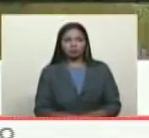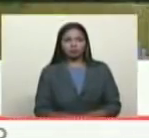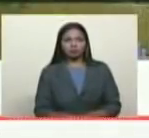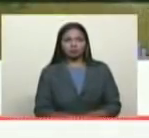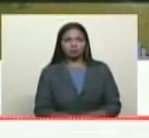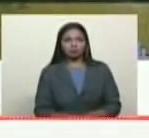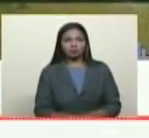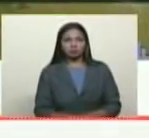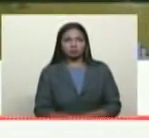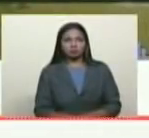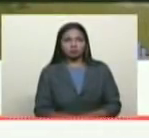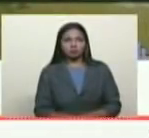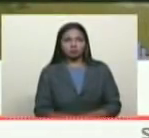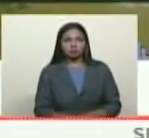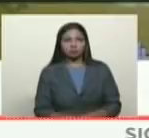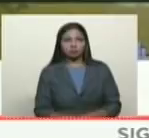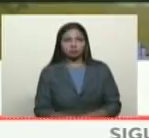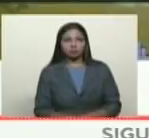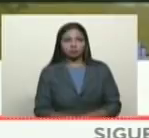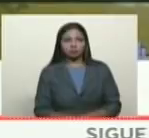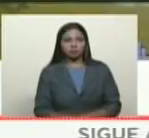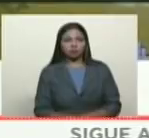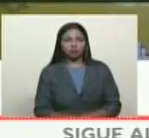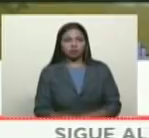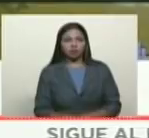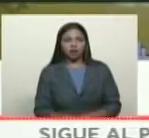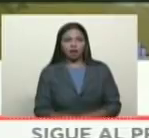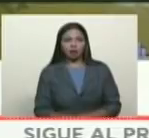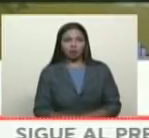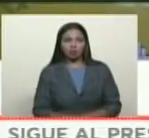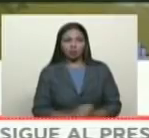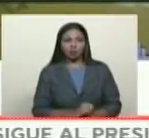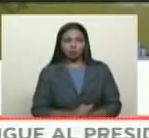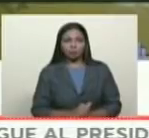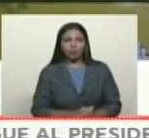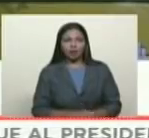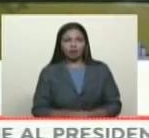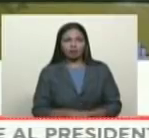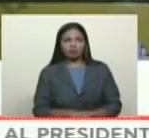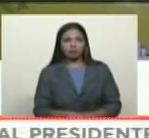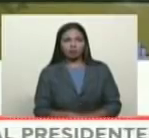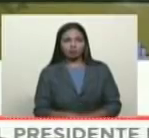Nombré protector de Mérida a Jason Guzmán y está haciendo tremendo trabajo.